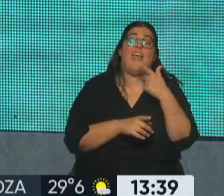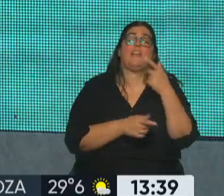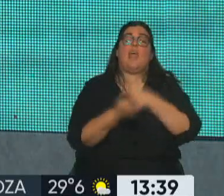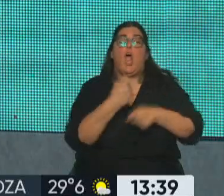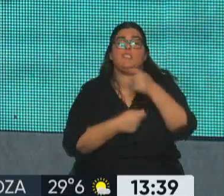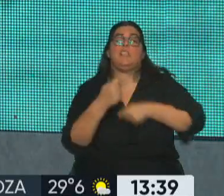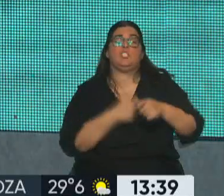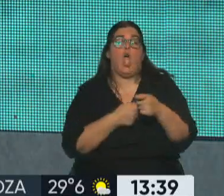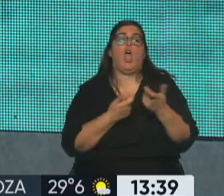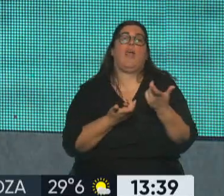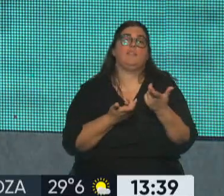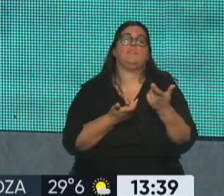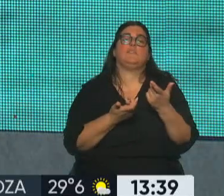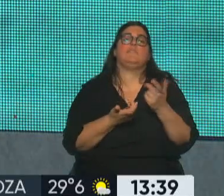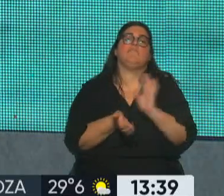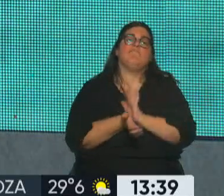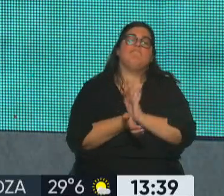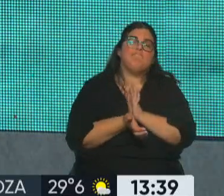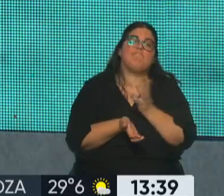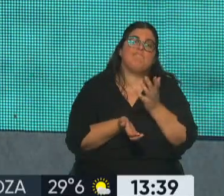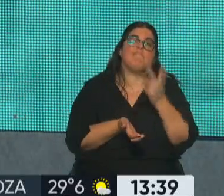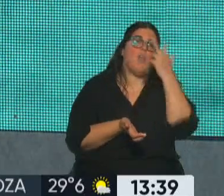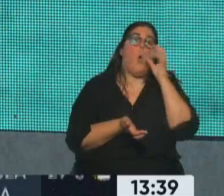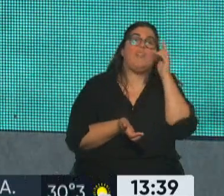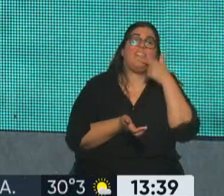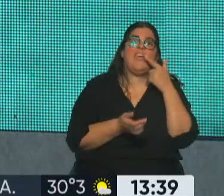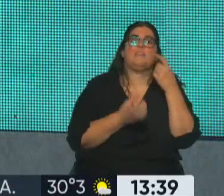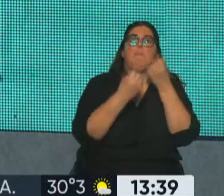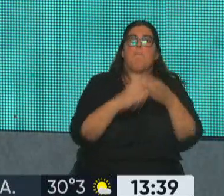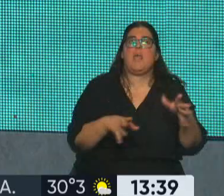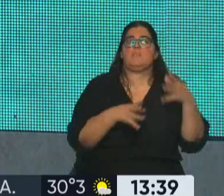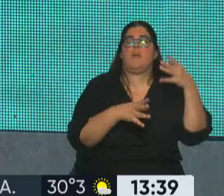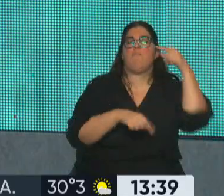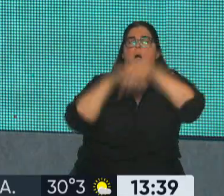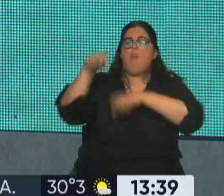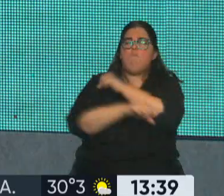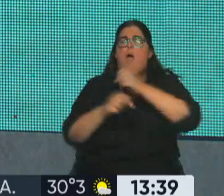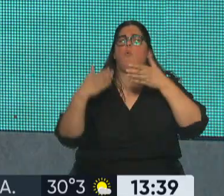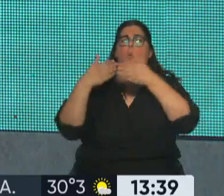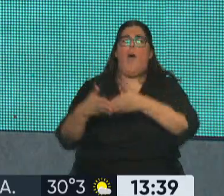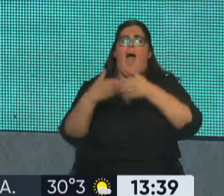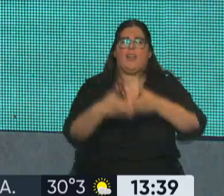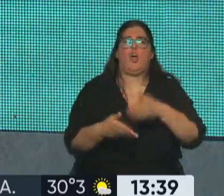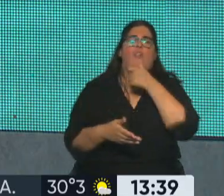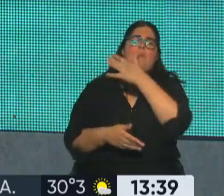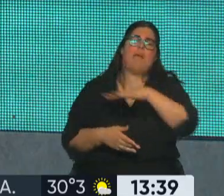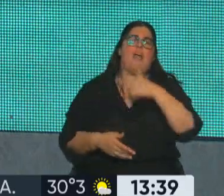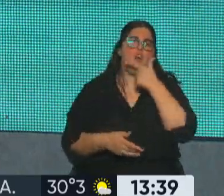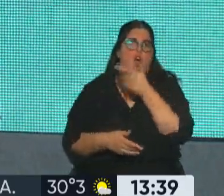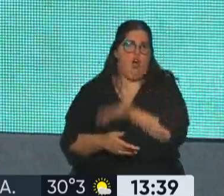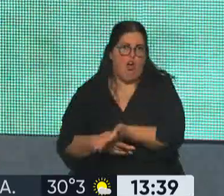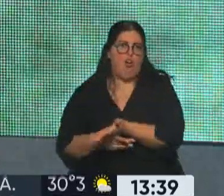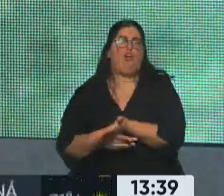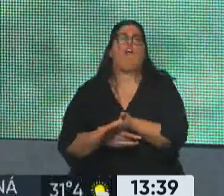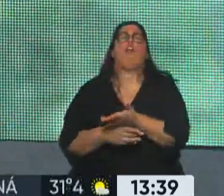comienzan a comenter estos eh digamos atentados con contra barcos que circulan en el mar rojo y una fuerza